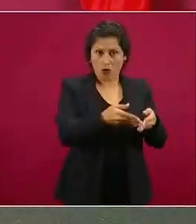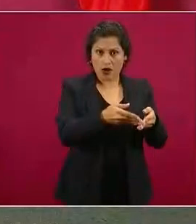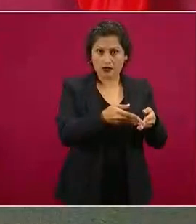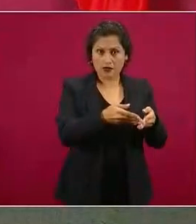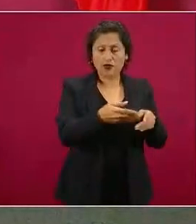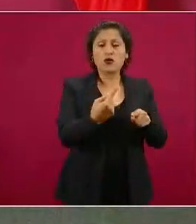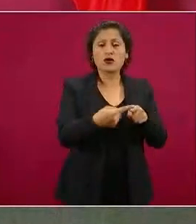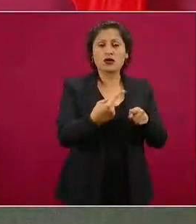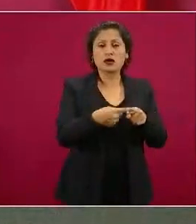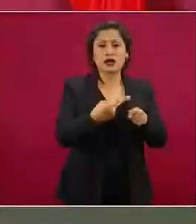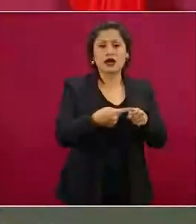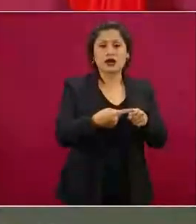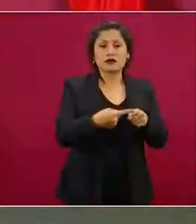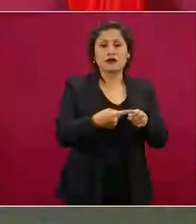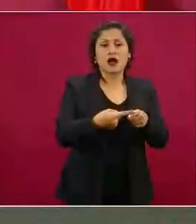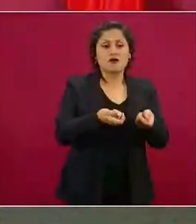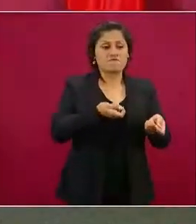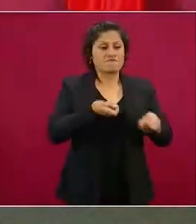que eran intocables.